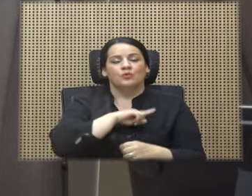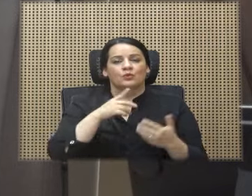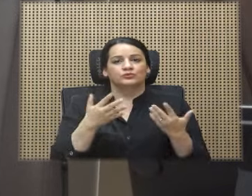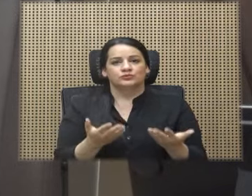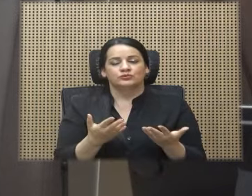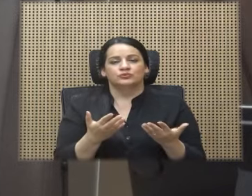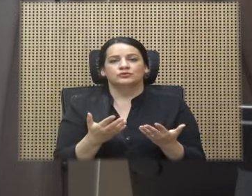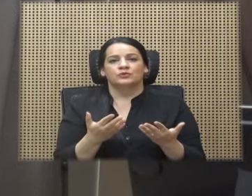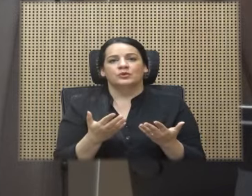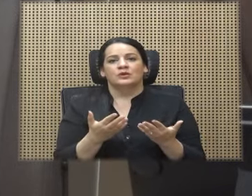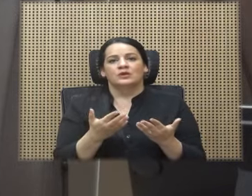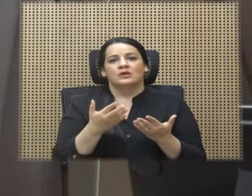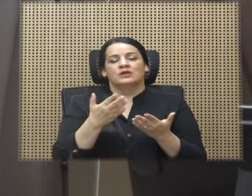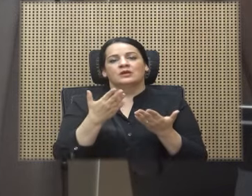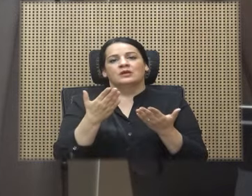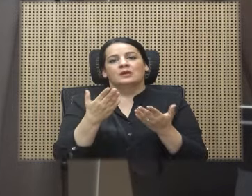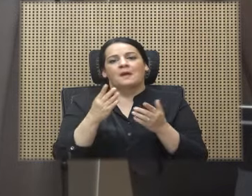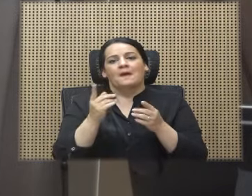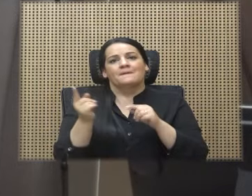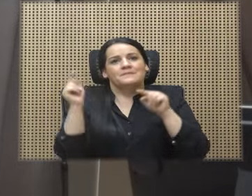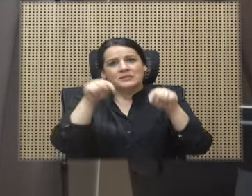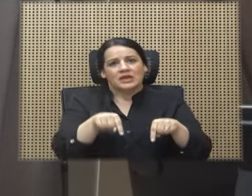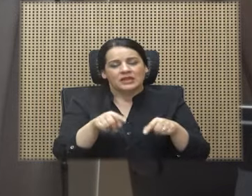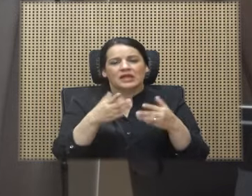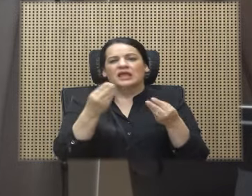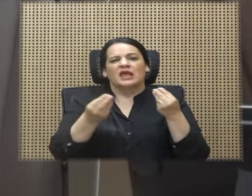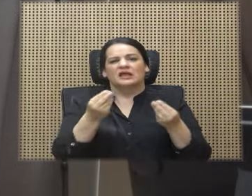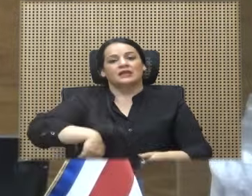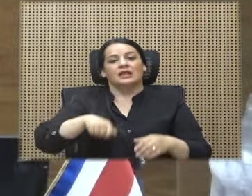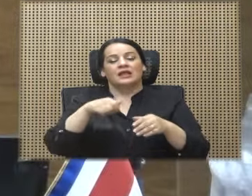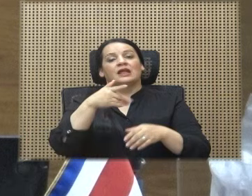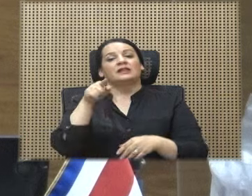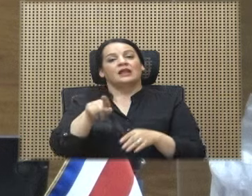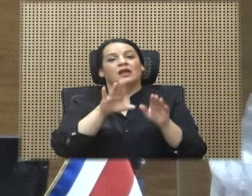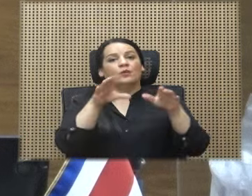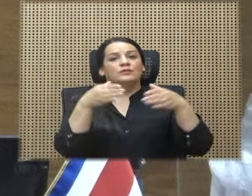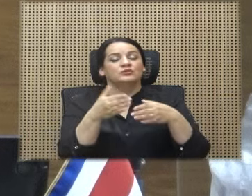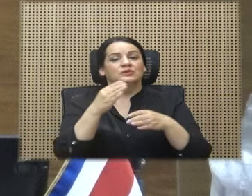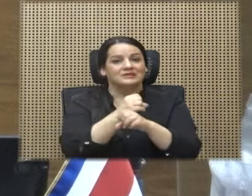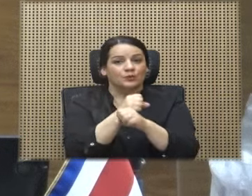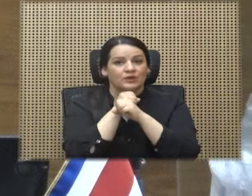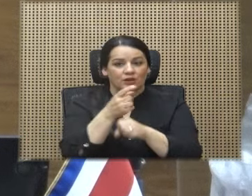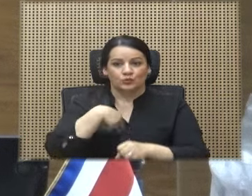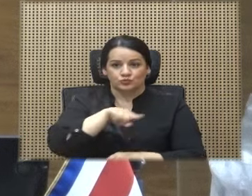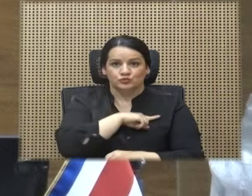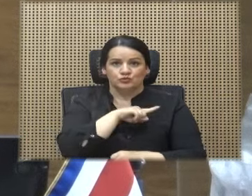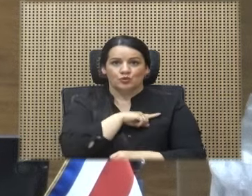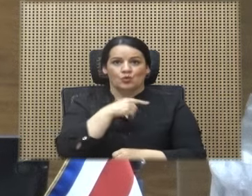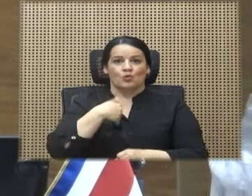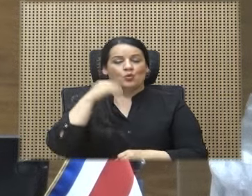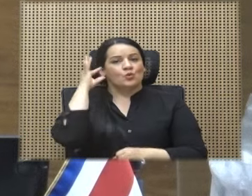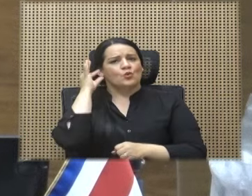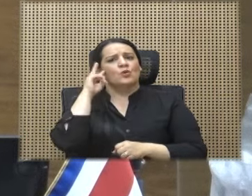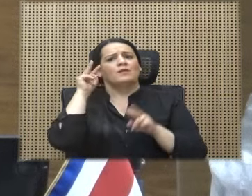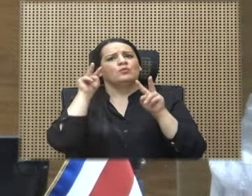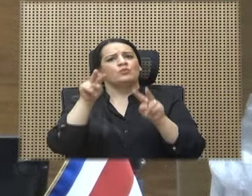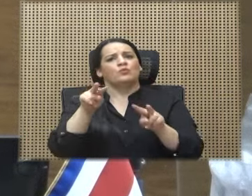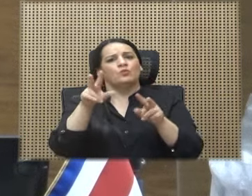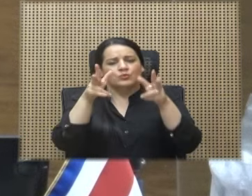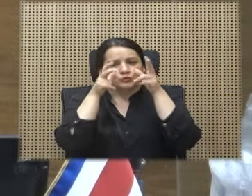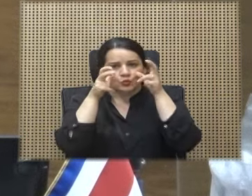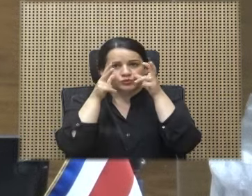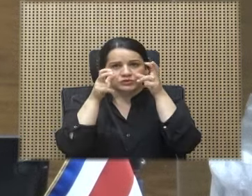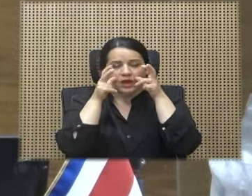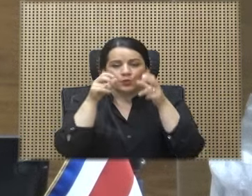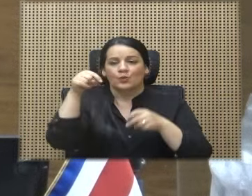viene matando jóvenes personas inocentes la legisladora de frente amplio prisila vinda señor que en la comisión